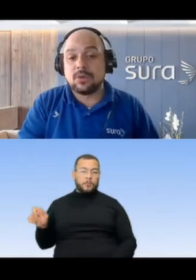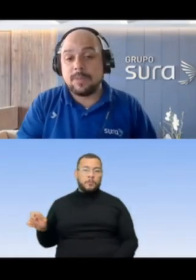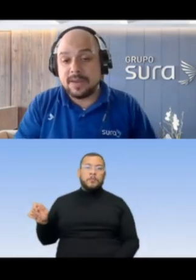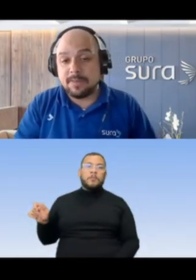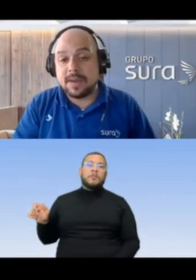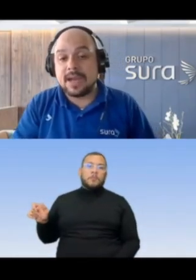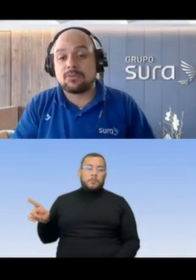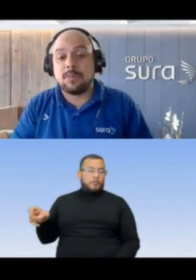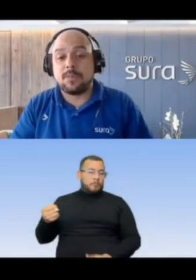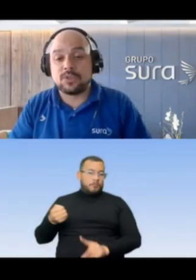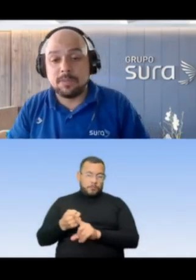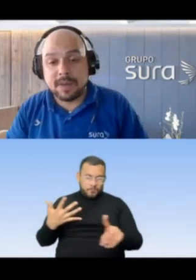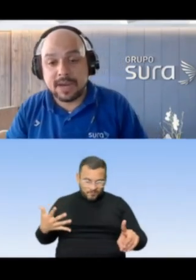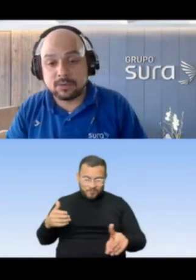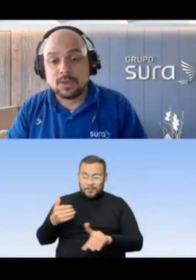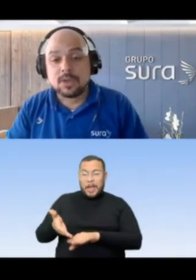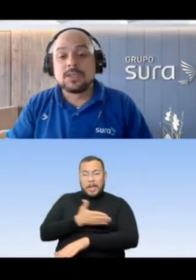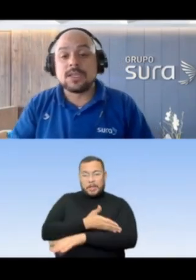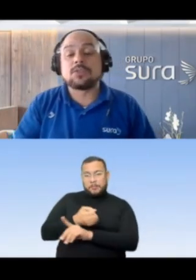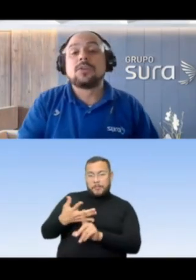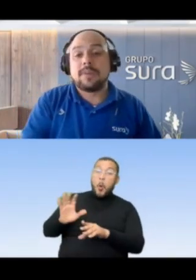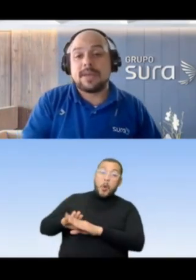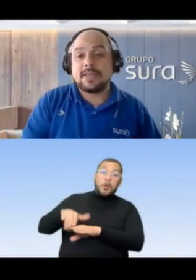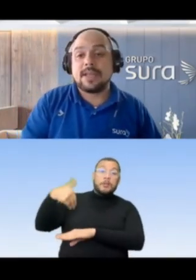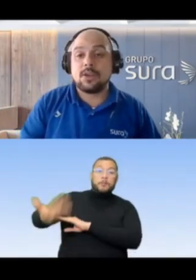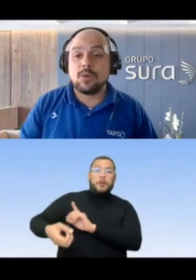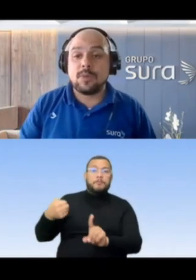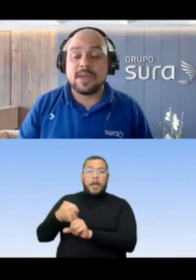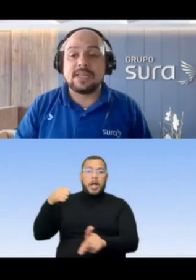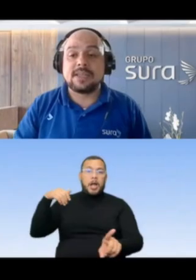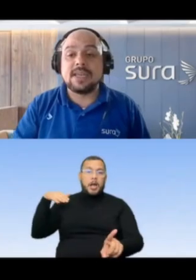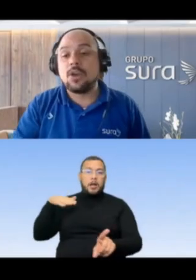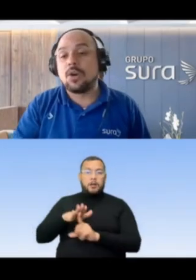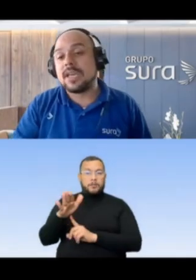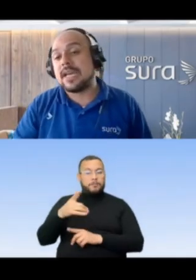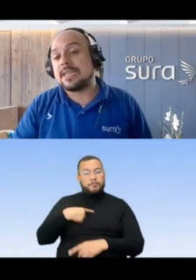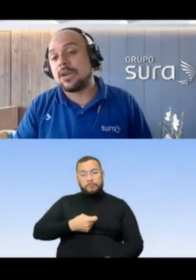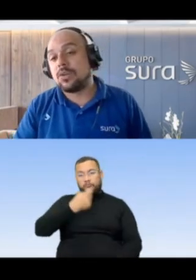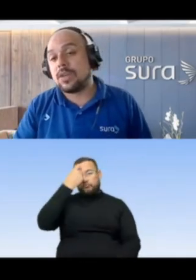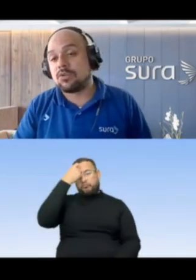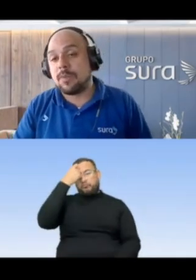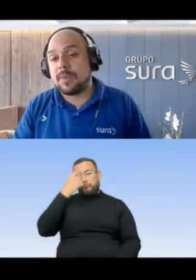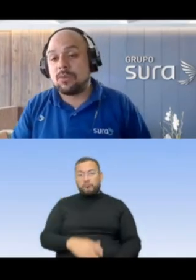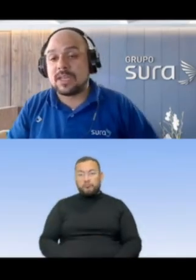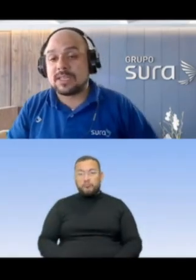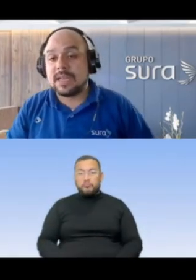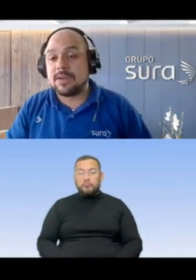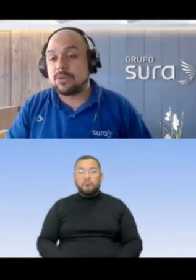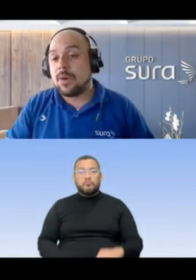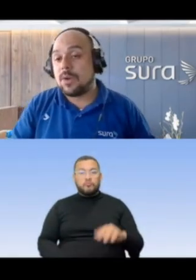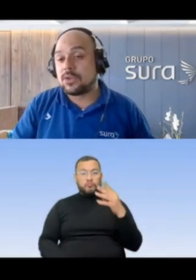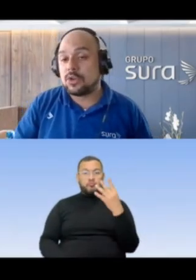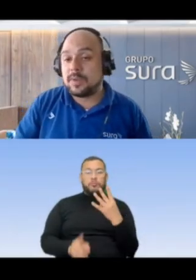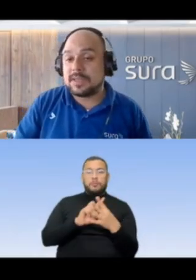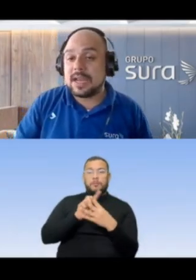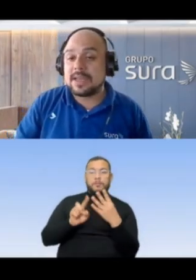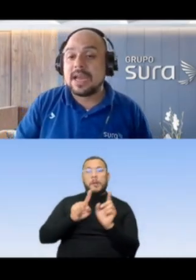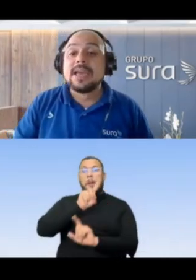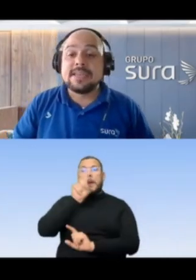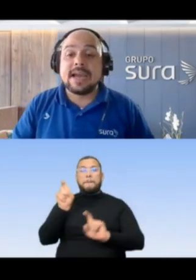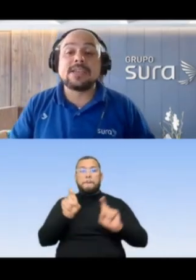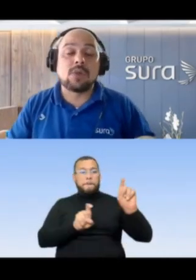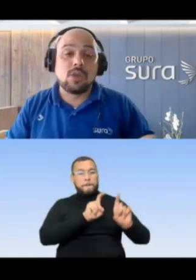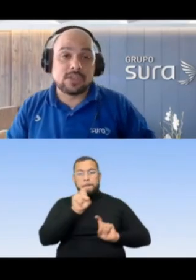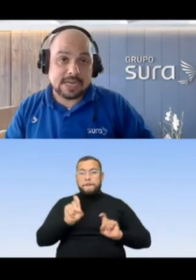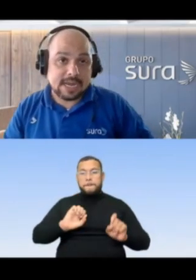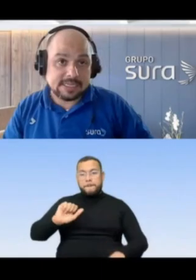al impacto, al preimpacto, al postimpacto, ¿cierto? Para tenerlo muy presente. Y lo que ya es el contexto de preguntas claves o evaluación